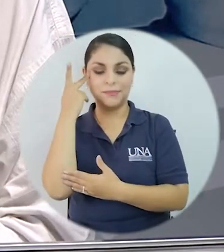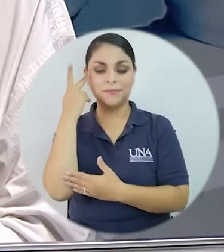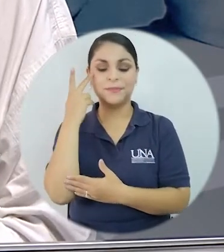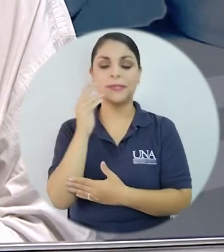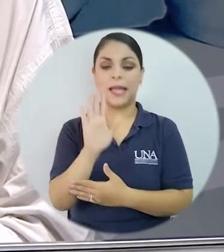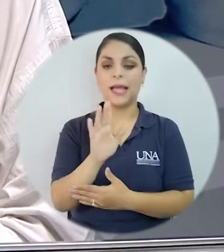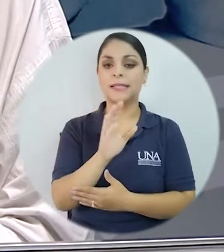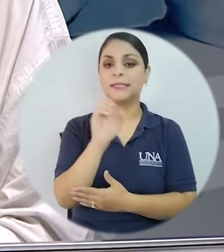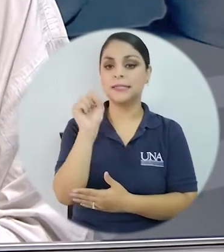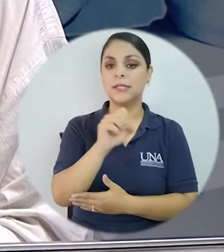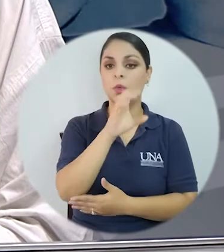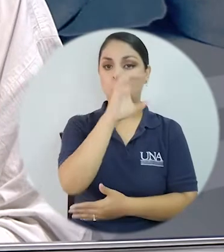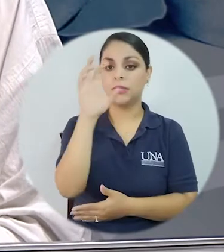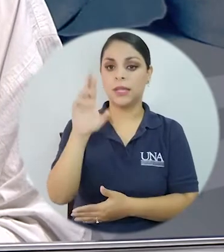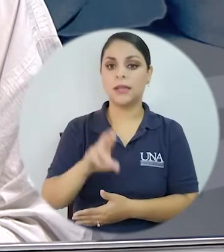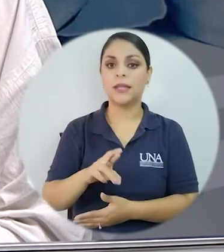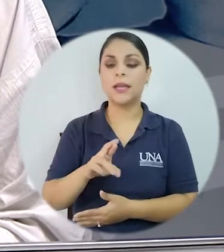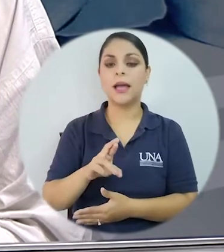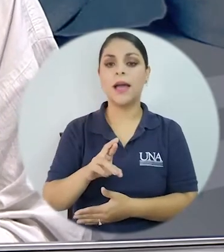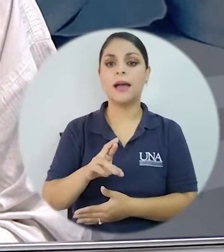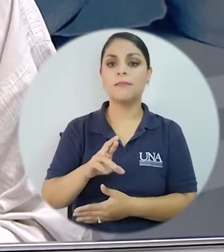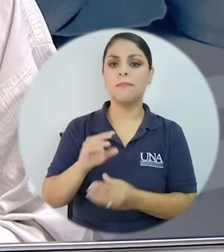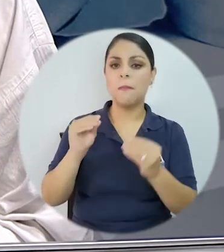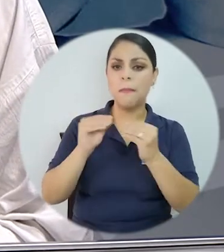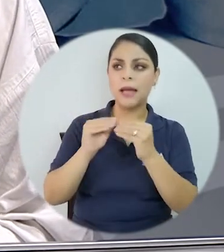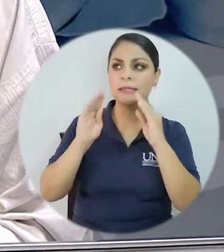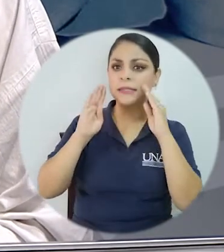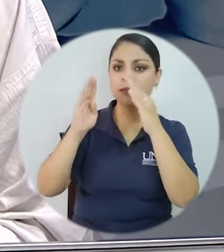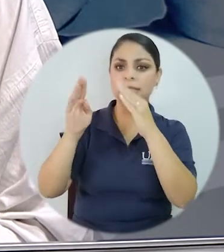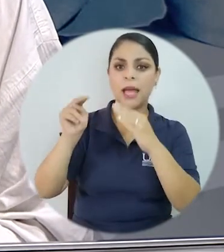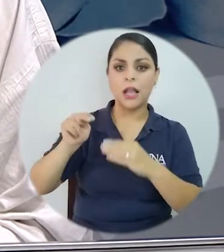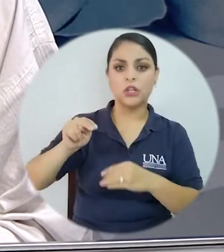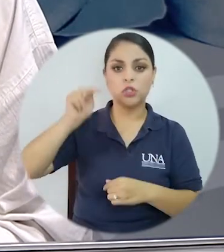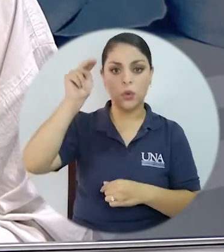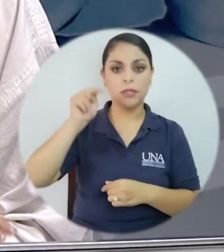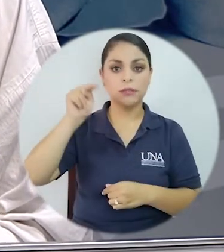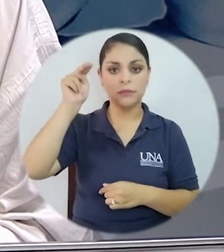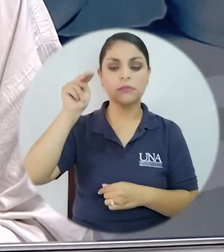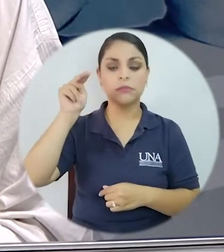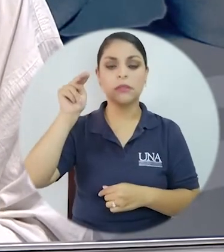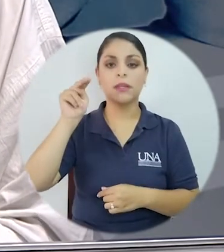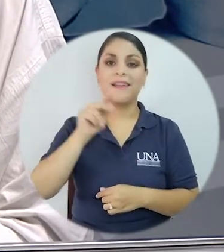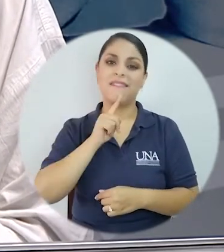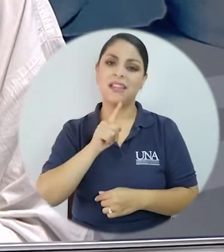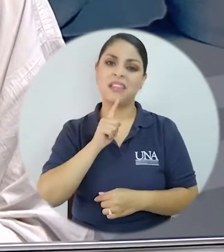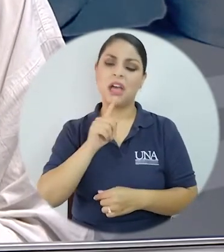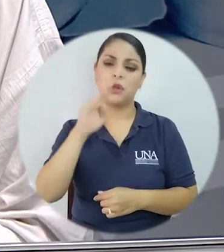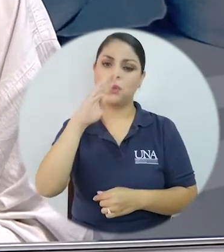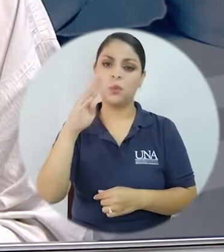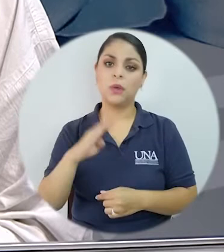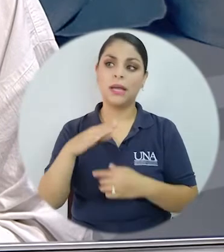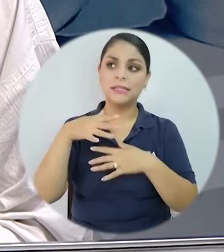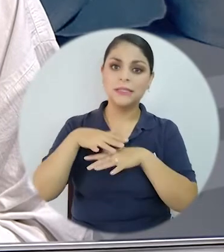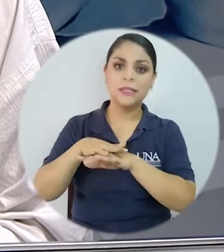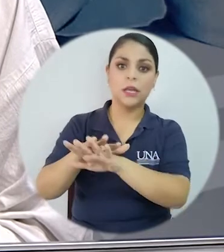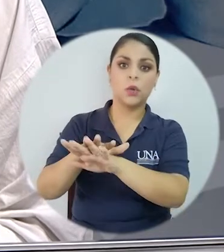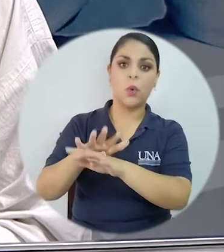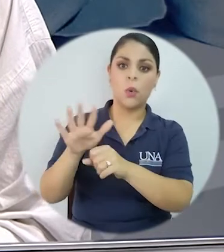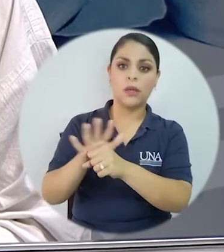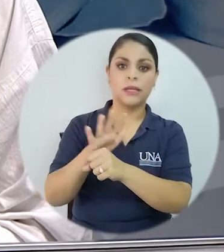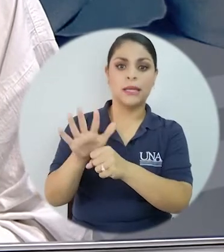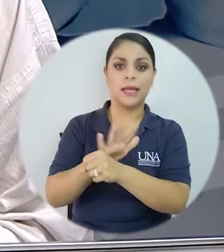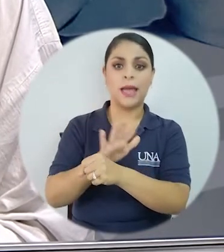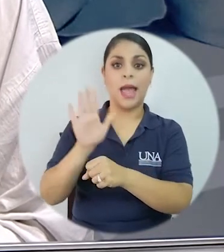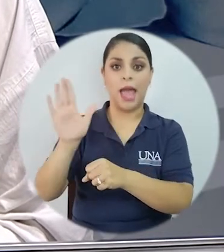este caso es cierto, Costa Rica sabía que hacia el norte no podía, y una de las señas es que nunca se integró plenamente